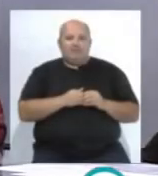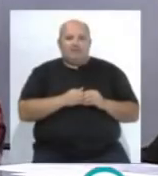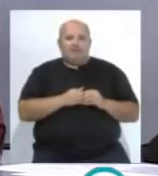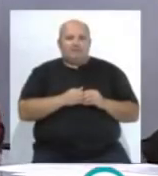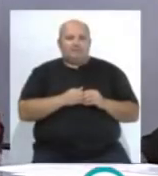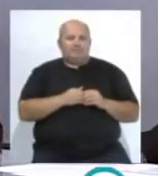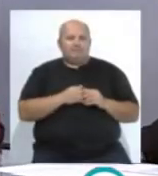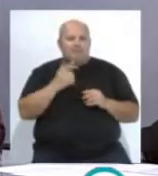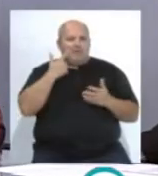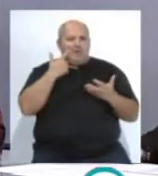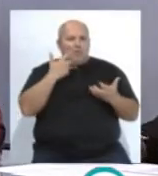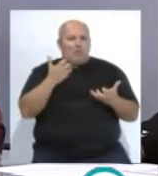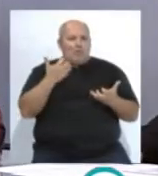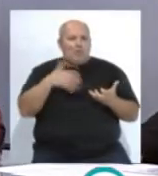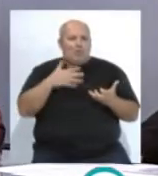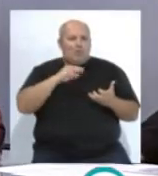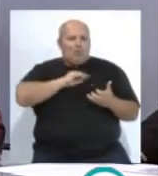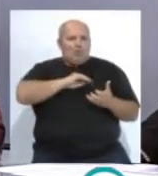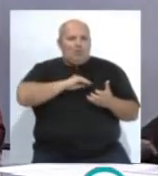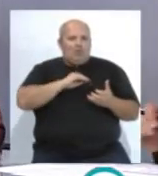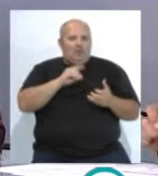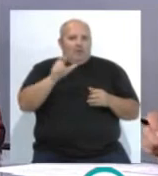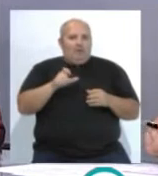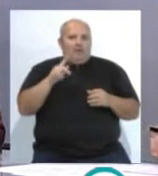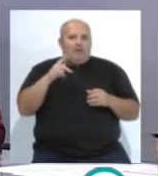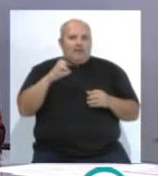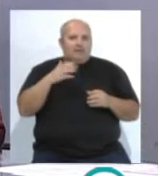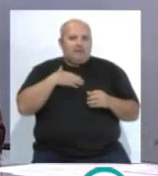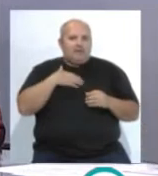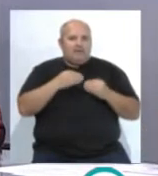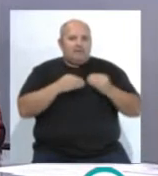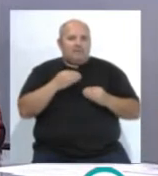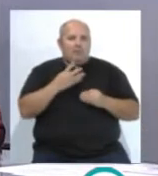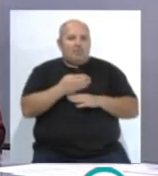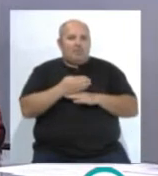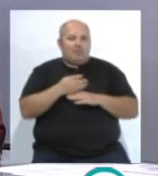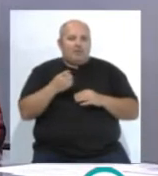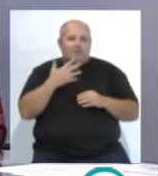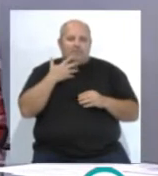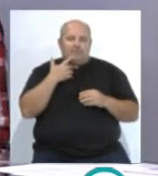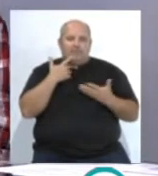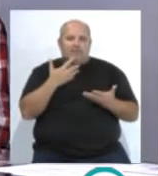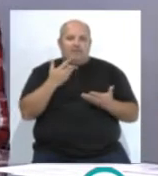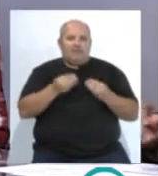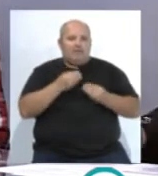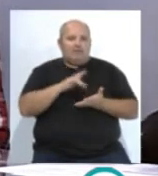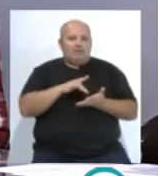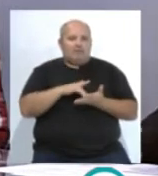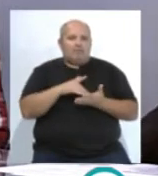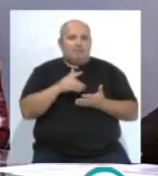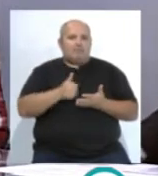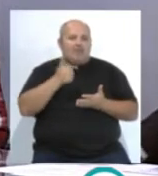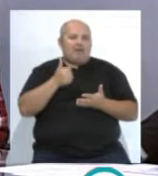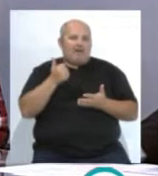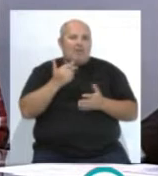la prodiga quizá poco para esa facultad que tiene ese buen disparo que tiene, y yo creo que lo tendría que hacer mucho más,